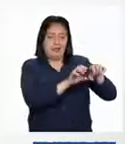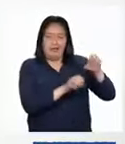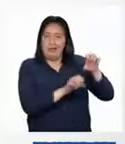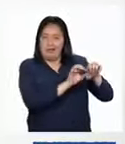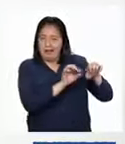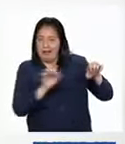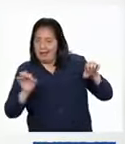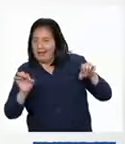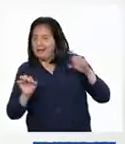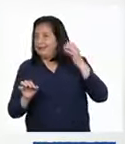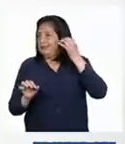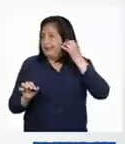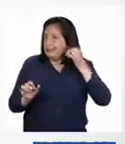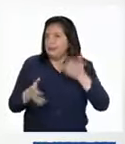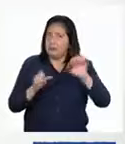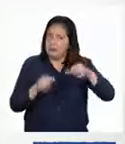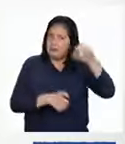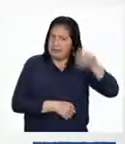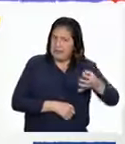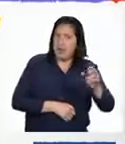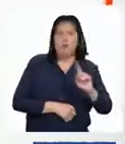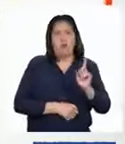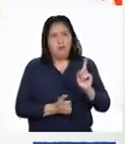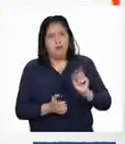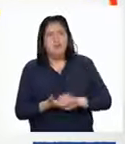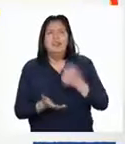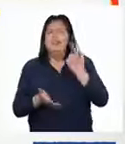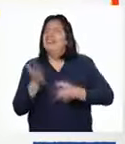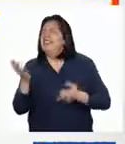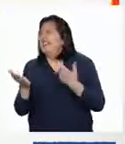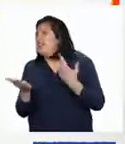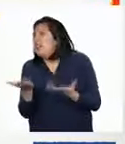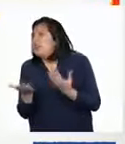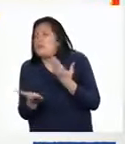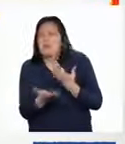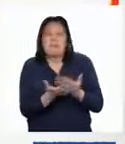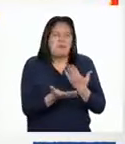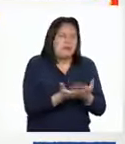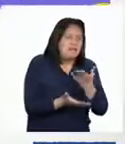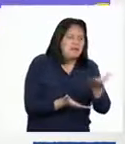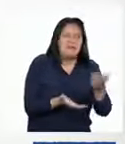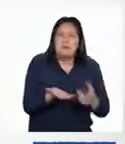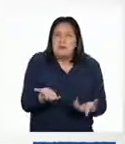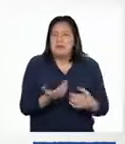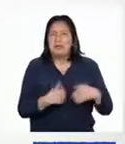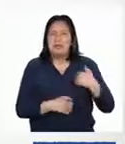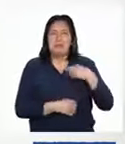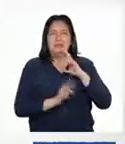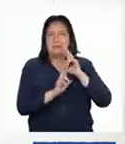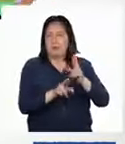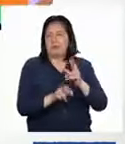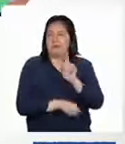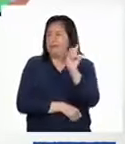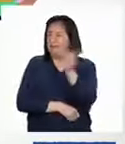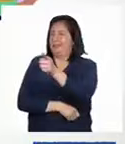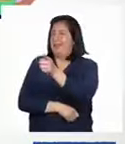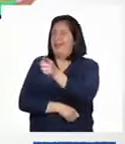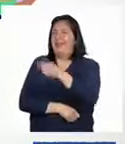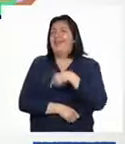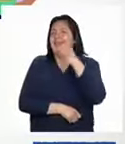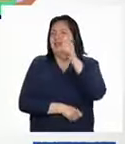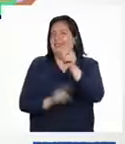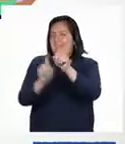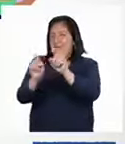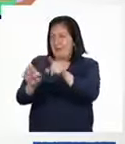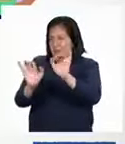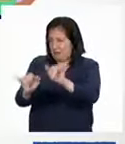casero o vasófono son reales. ¿Qué experimento haremos para comprobar nuestra hipótesis? ¡Ajá! Voy a dejarlos con